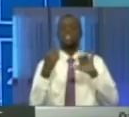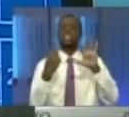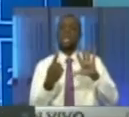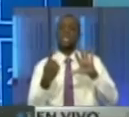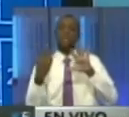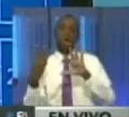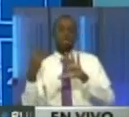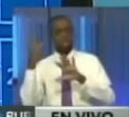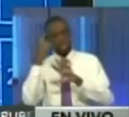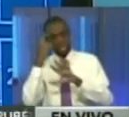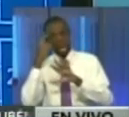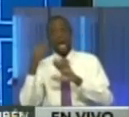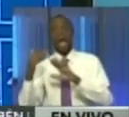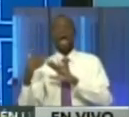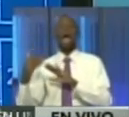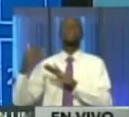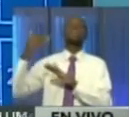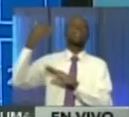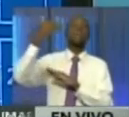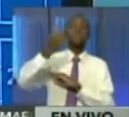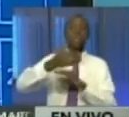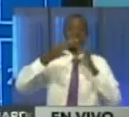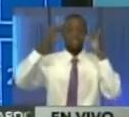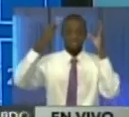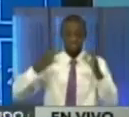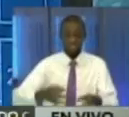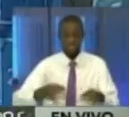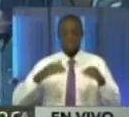la fecha de la elección transcurrieron